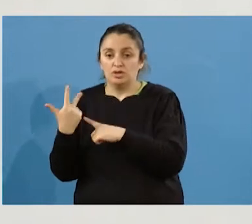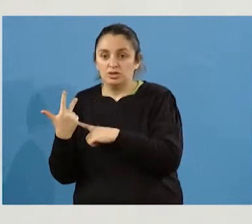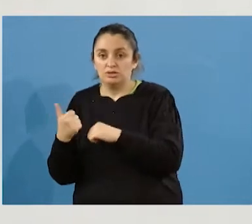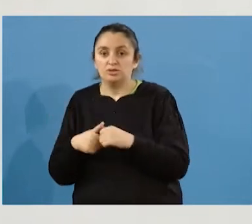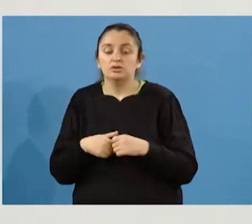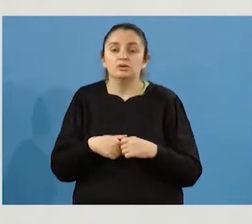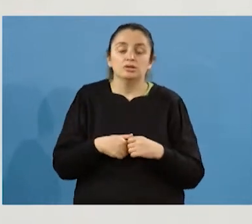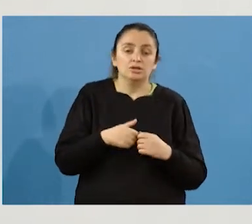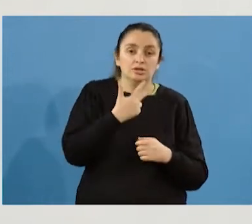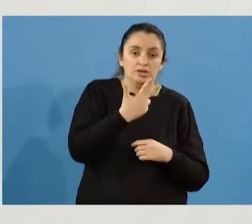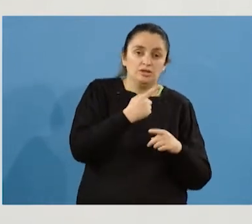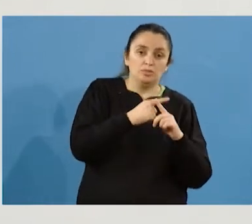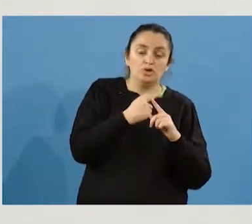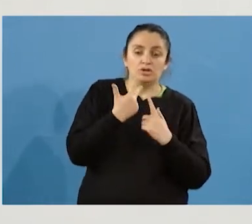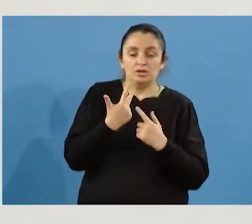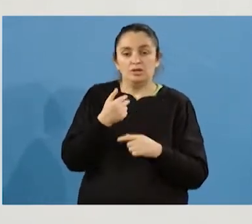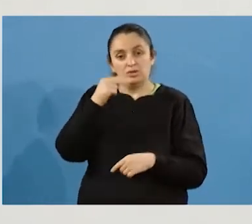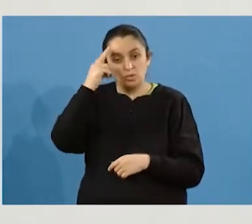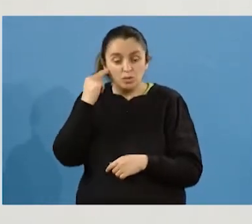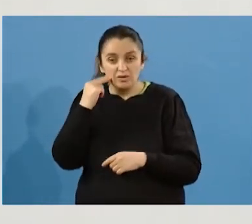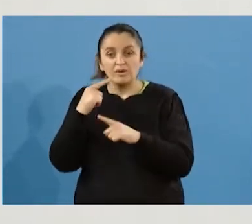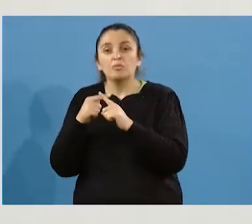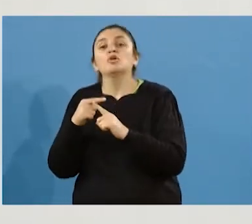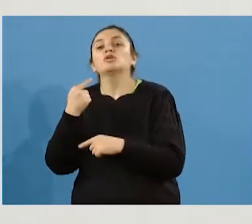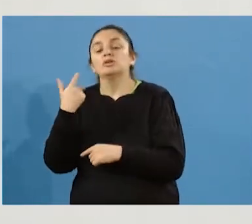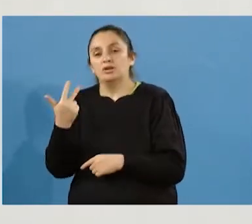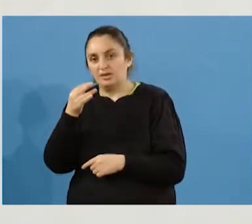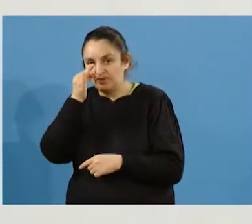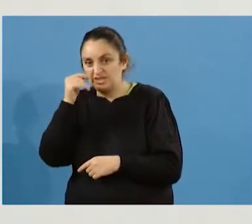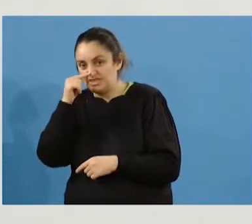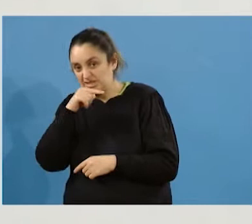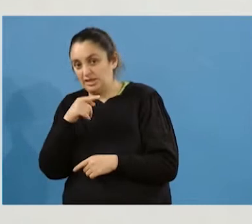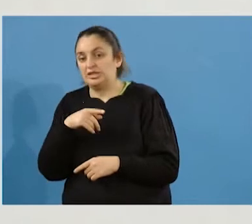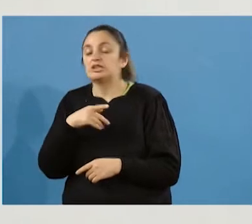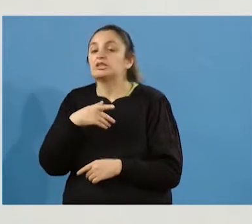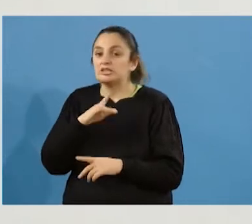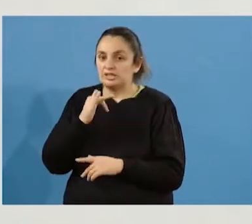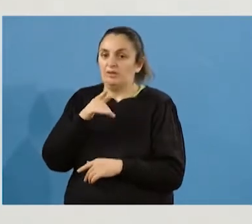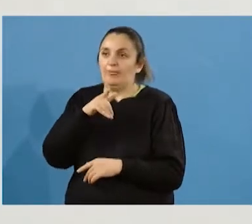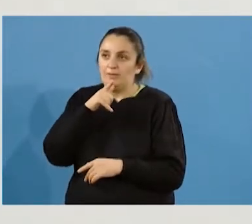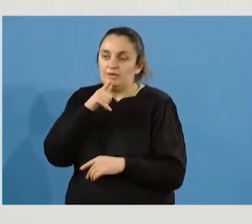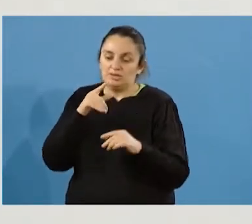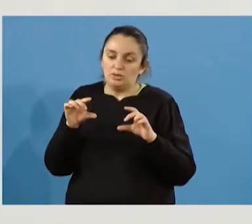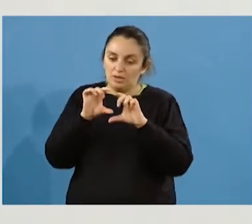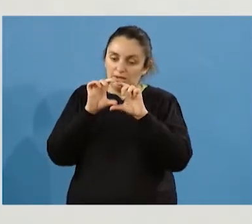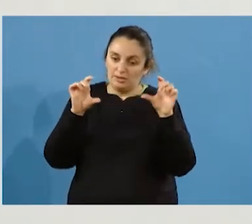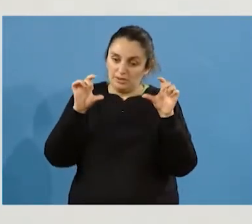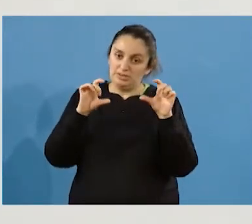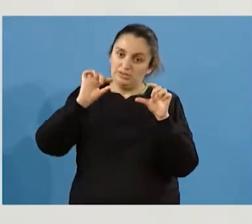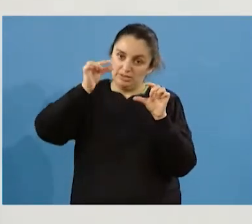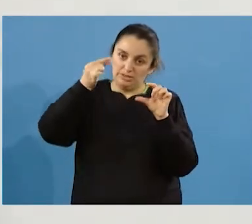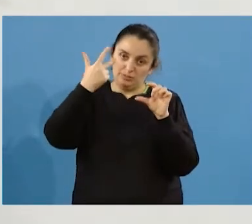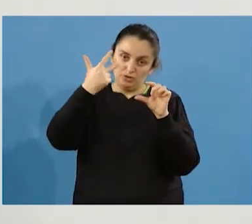3 por 3 9 por 3 27 y ahí me acerco al número que es la base de esta potencia